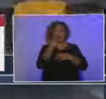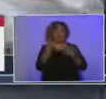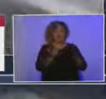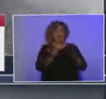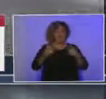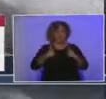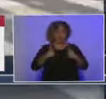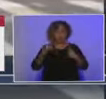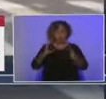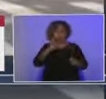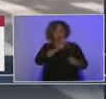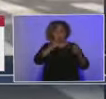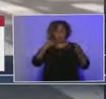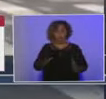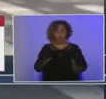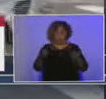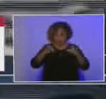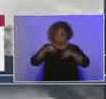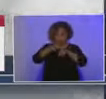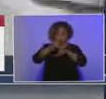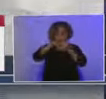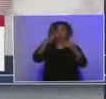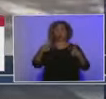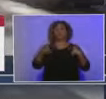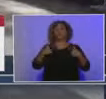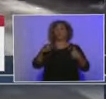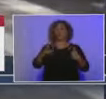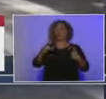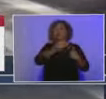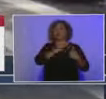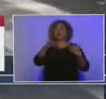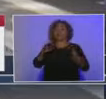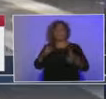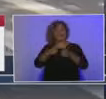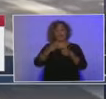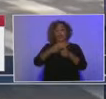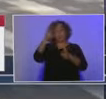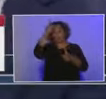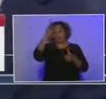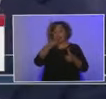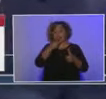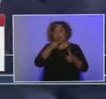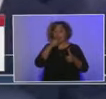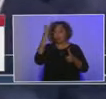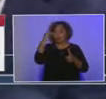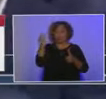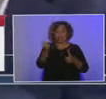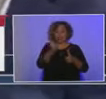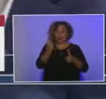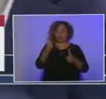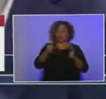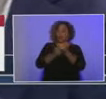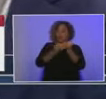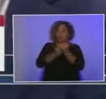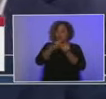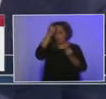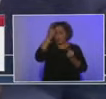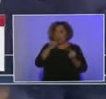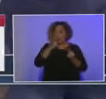el congresista, aún siendo puertorriqueño, él decía que él era el primer congresista dominicano, porque siempre recibió el apoyo de los